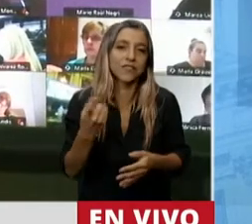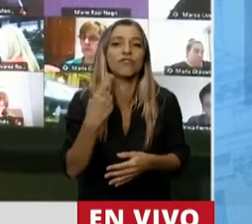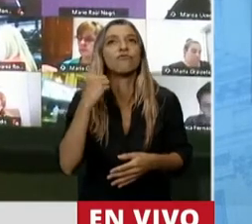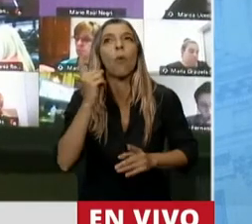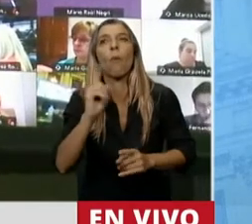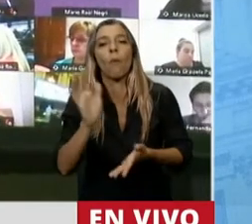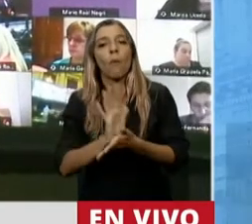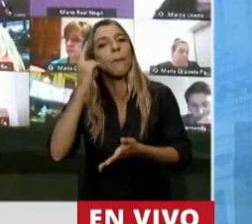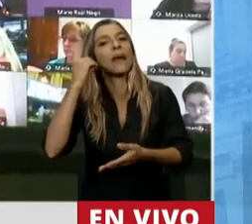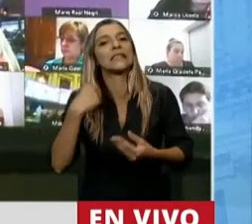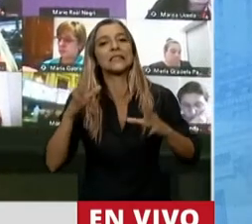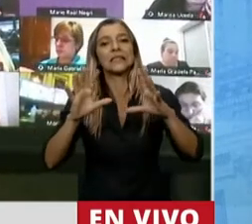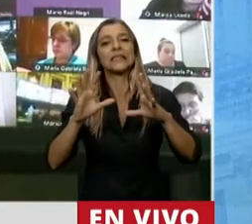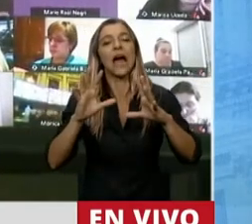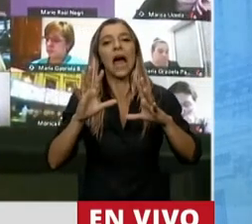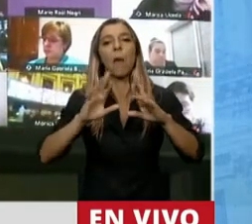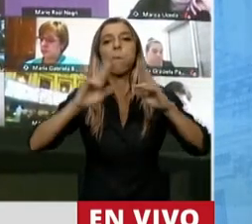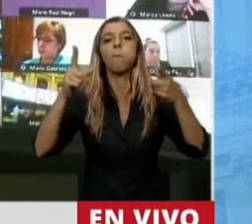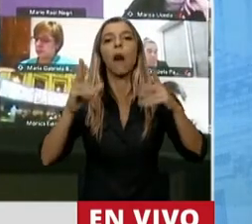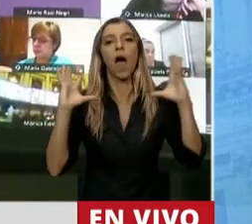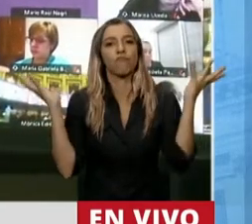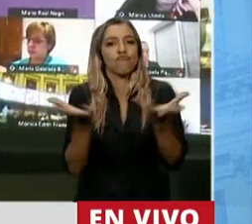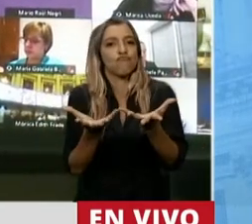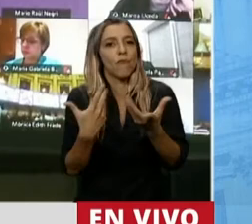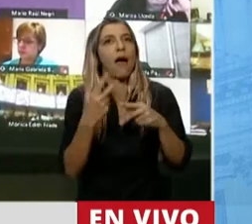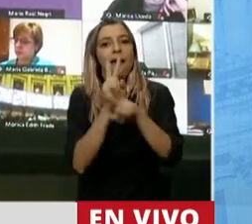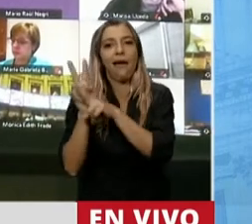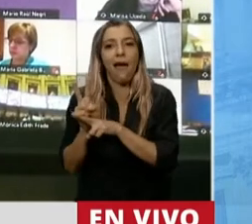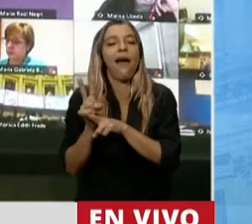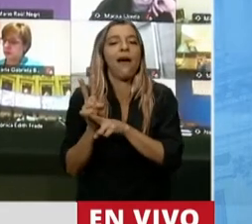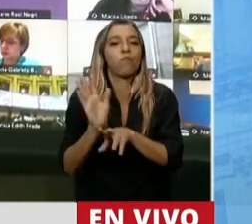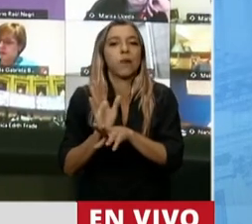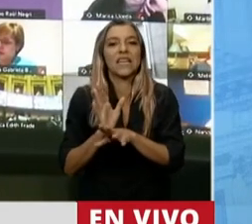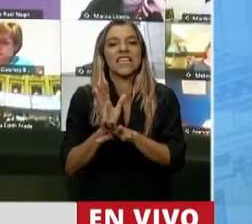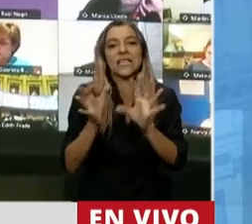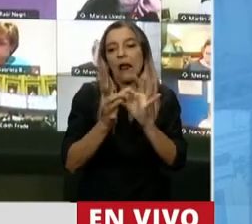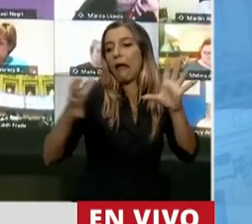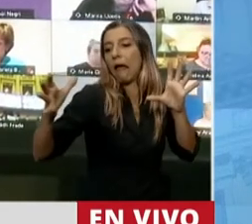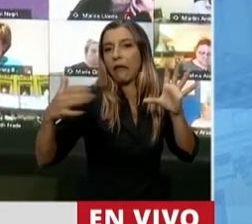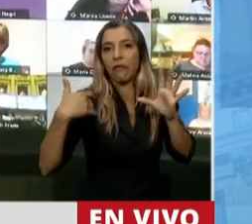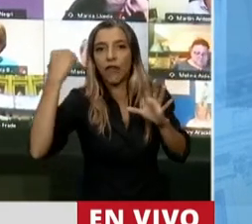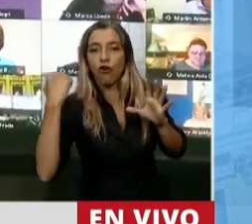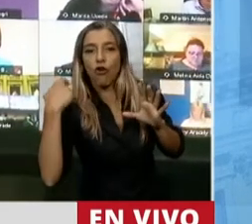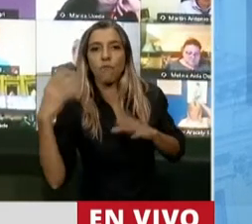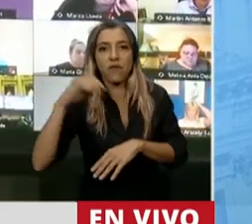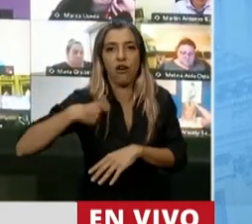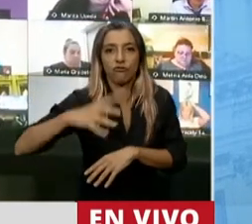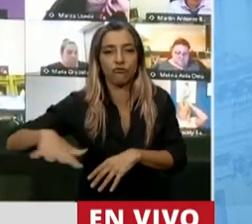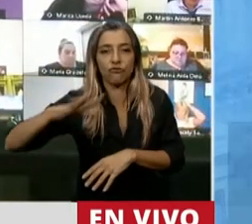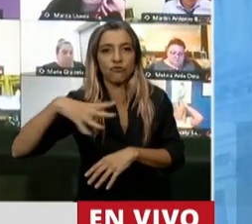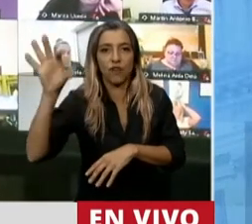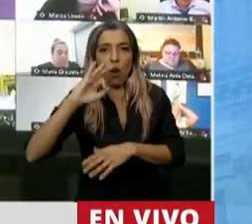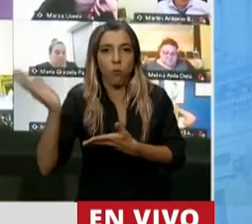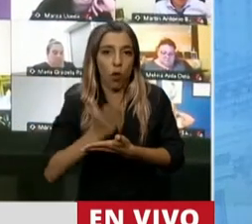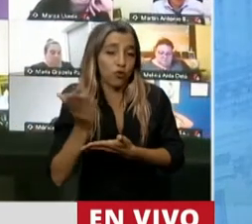política ambiental que esté desligada del modelo productivo, que esté desligada del modelo económico y del modelo social.